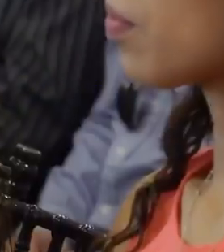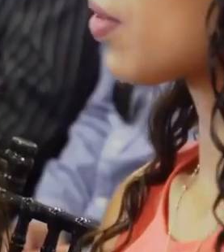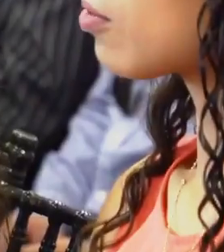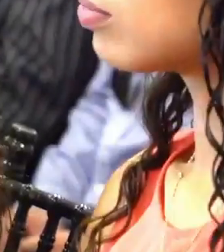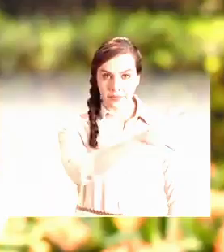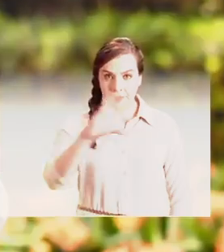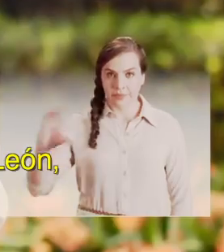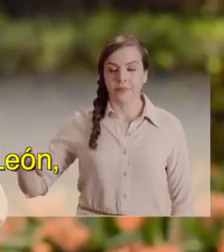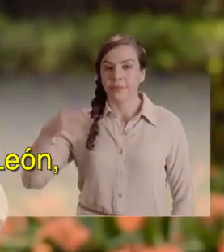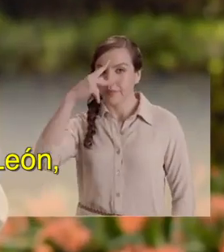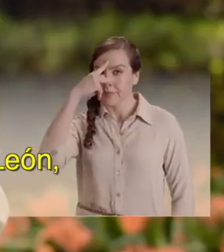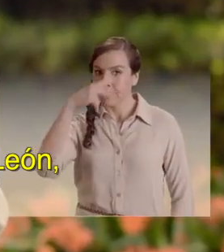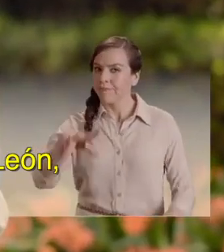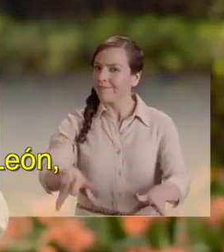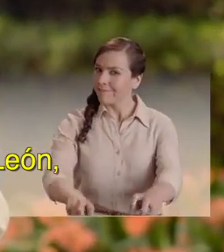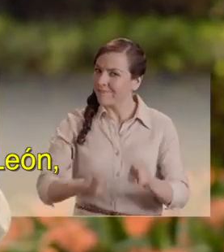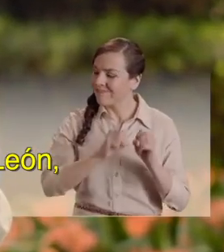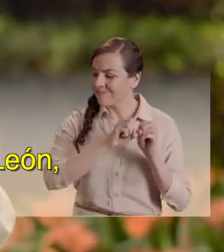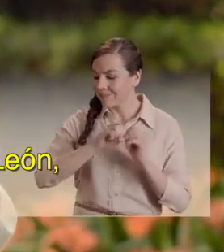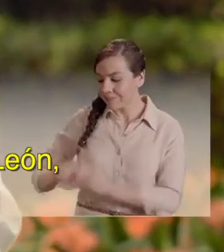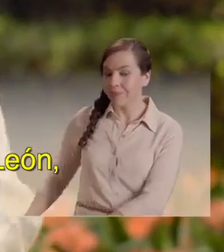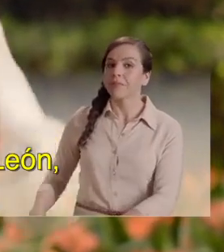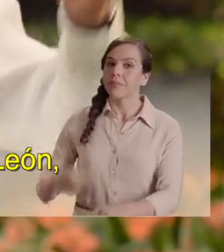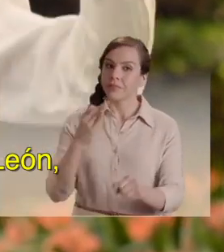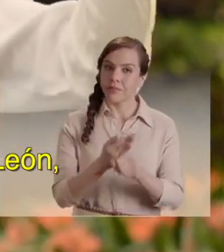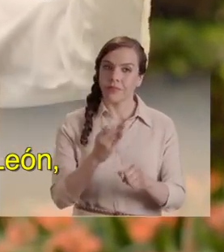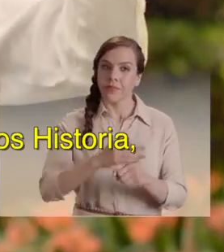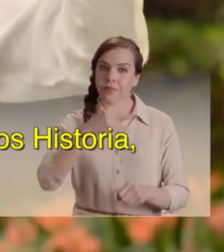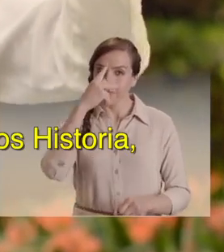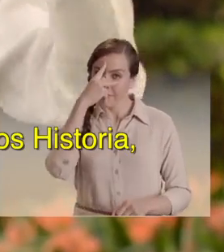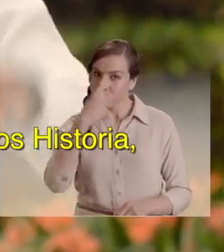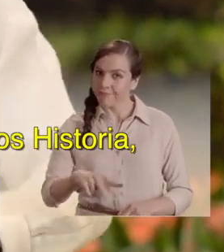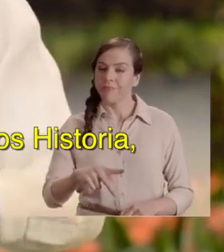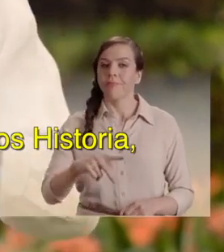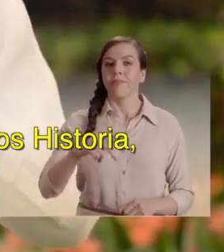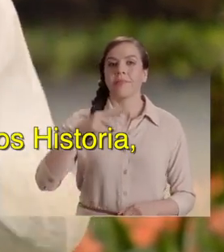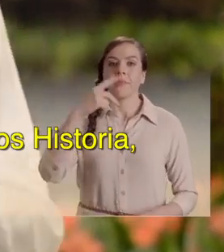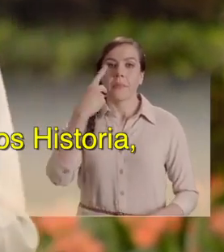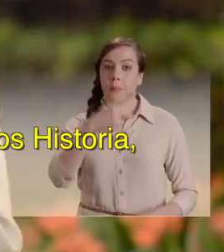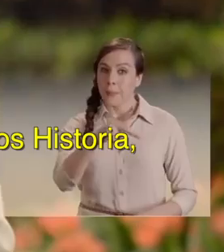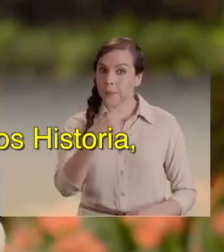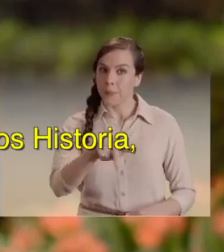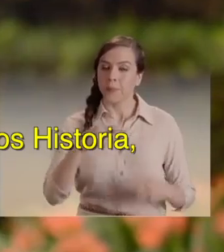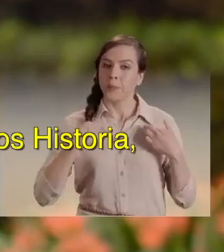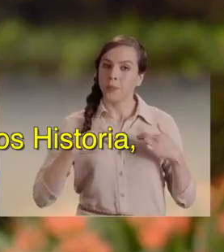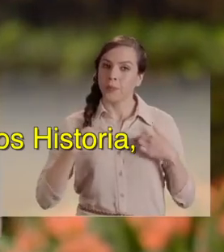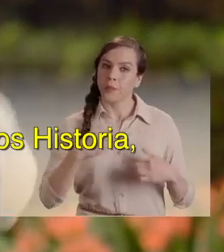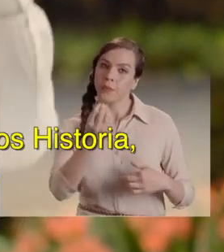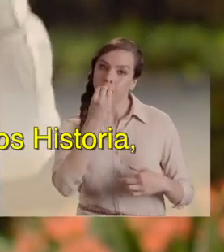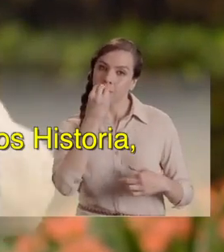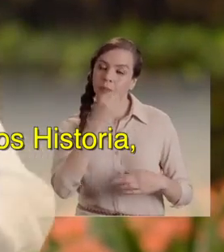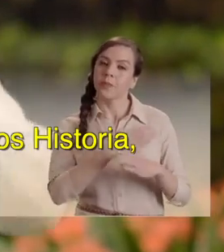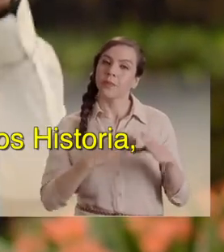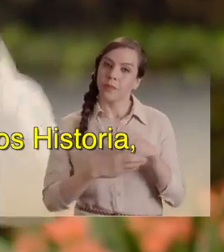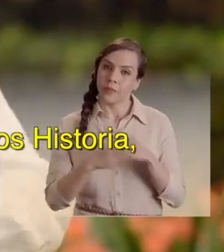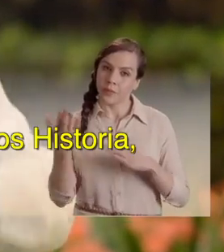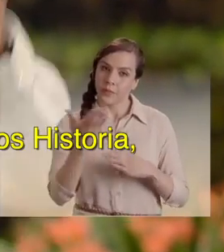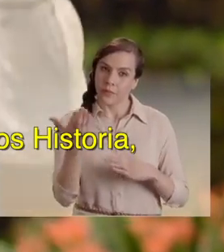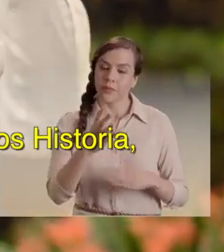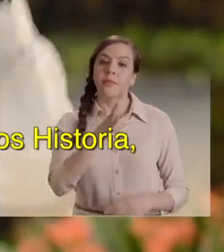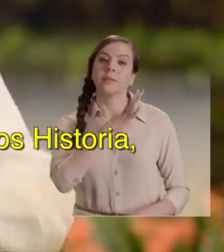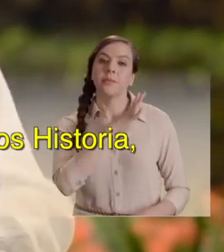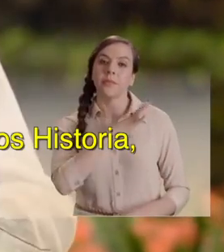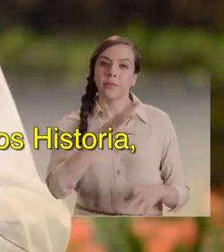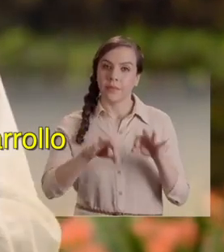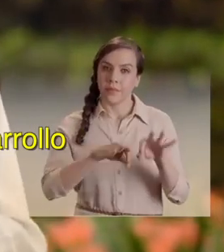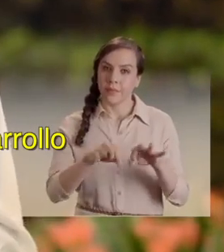país. Al iniciar gira proselitista por Nuevo León, el candidato por la coalición Juntos Haremos Historia, Andrés Manuel